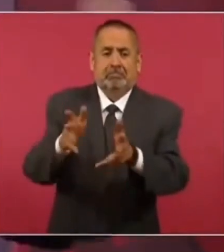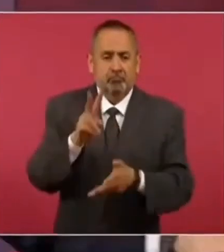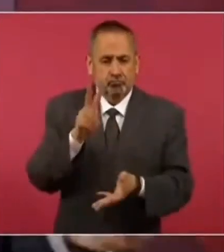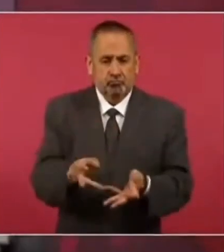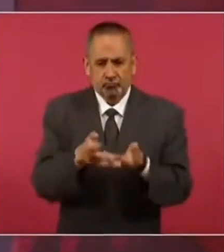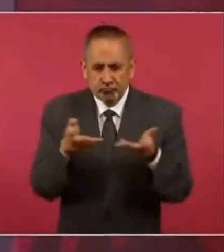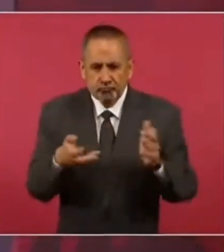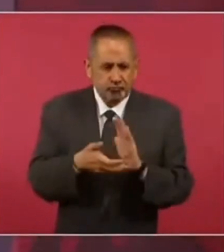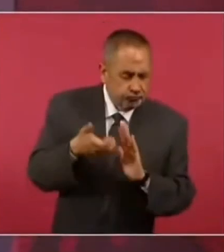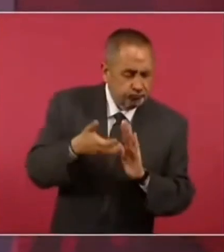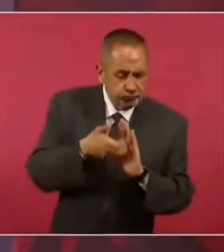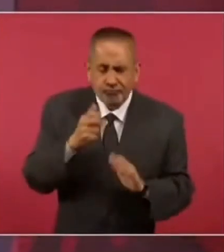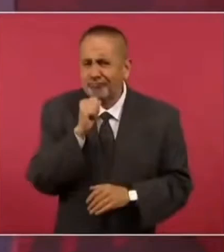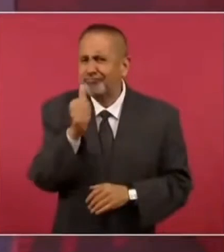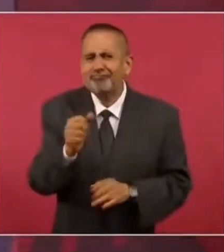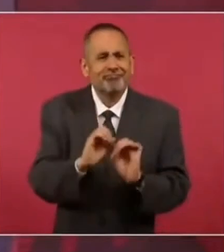ni invertían nada,